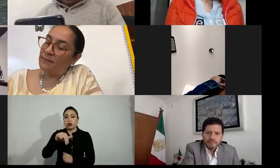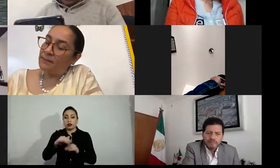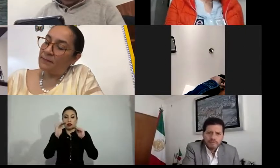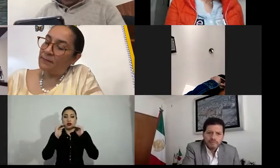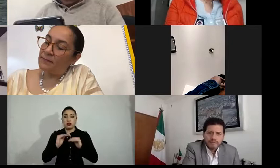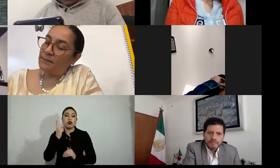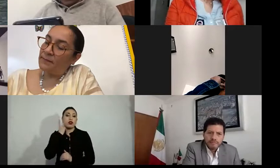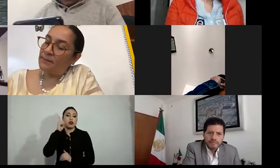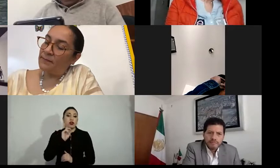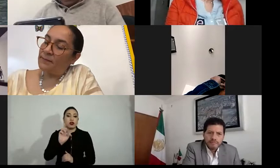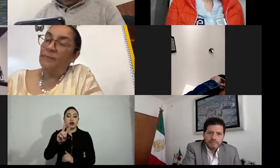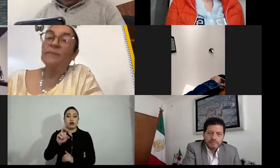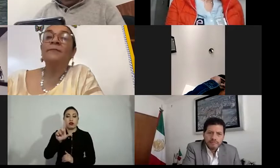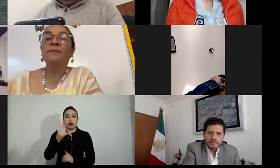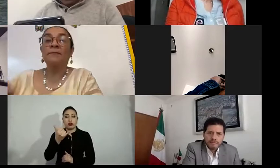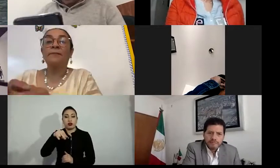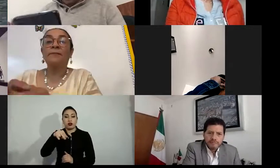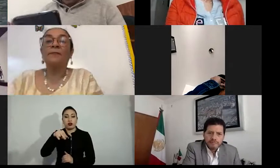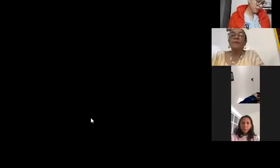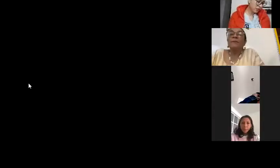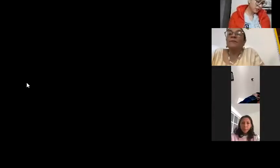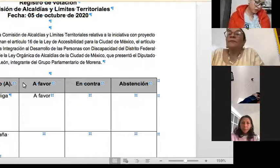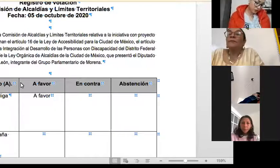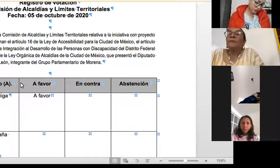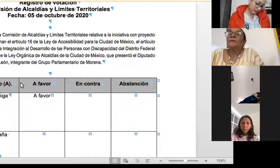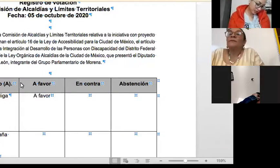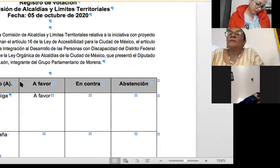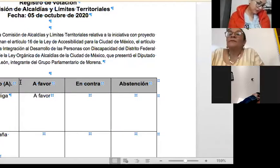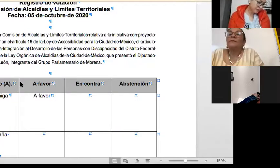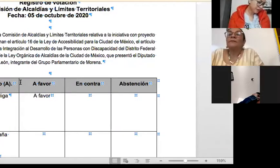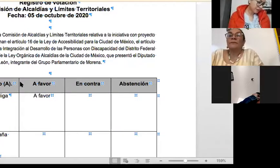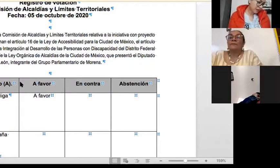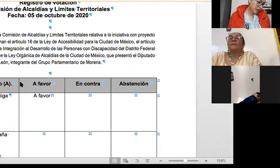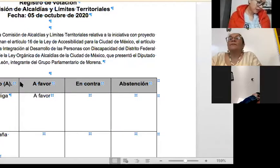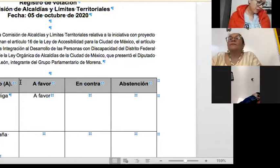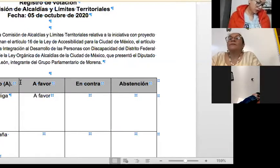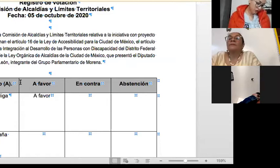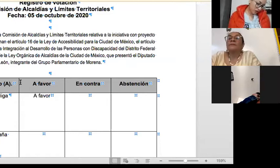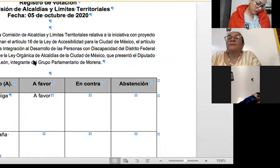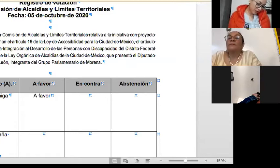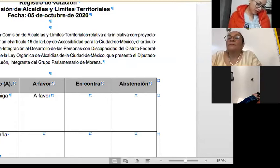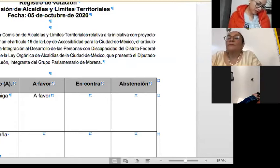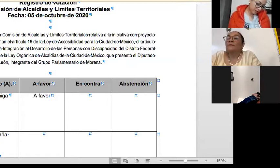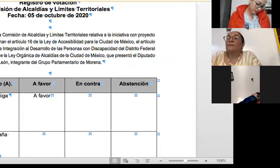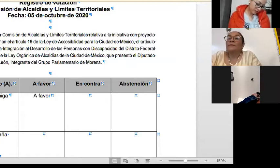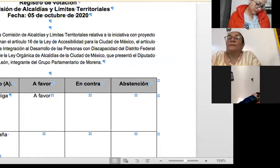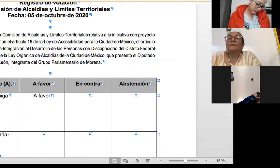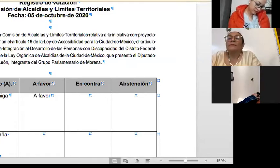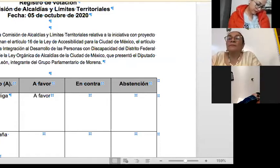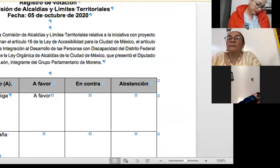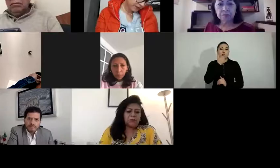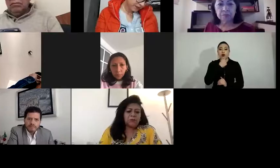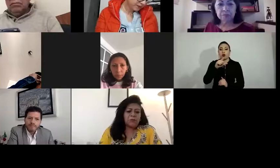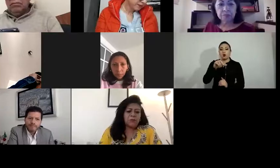Álvarez Evelyn Parra, a favor Armando Tonatiuh González Case Víctor Hugo Lobo Román Víctor Hugo